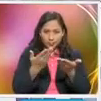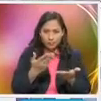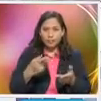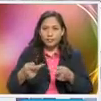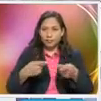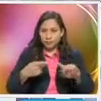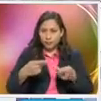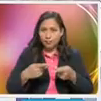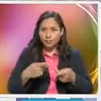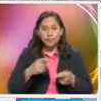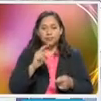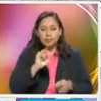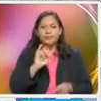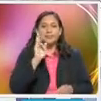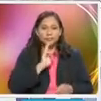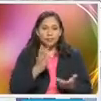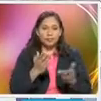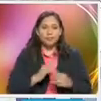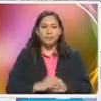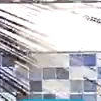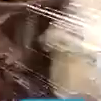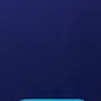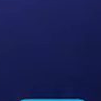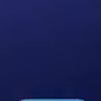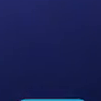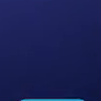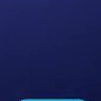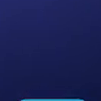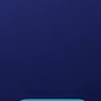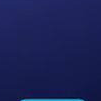para prepararla tal y como debe ir. Órale.